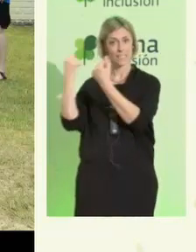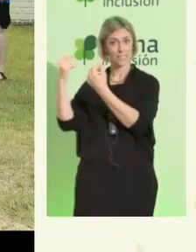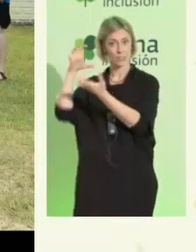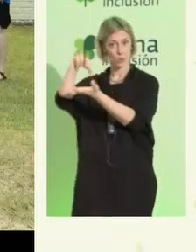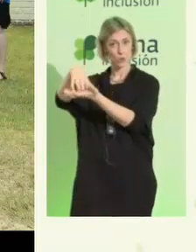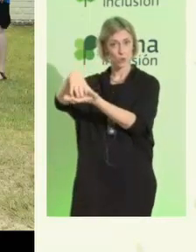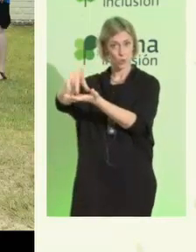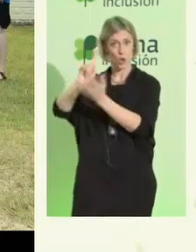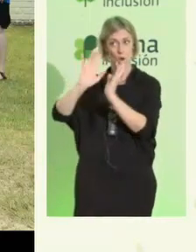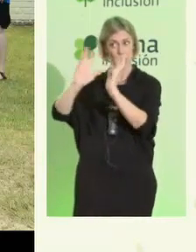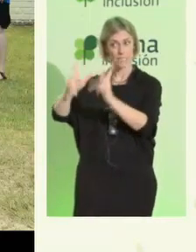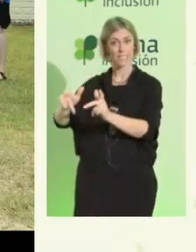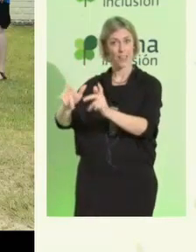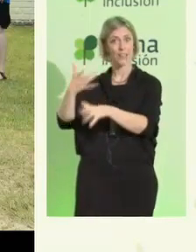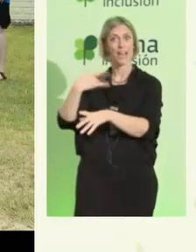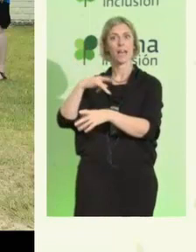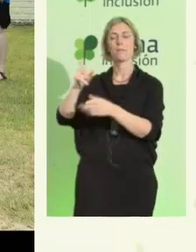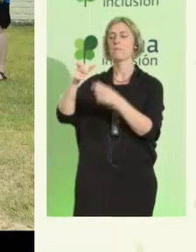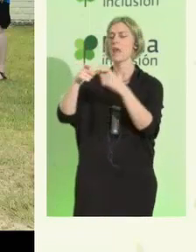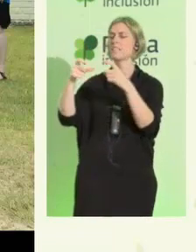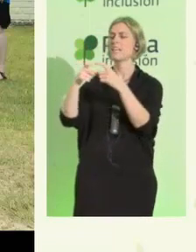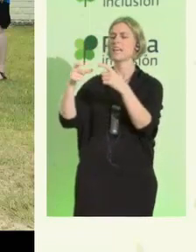con $5,